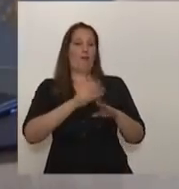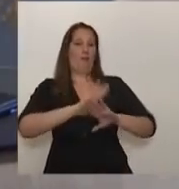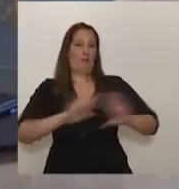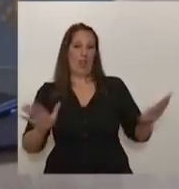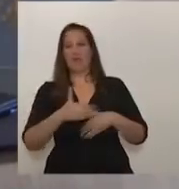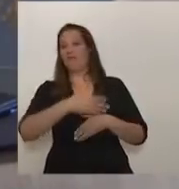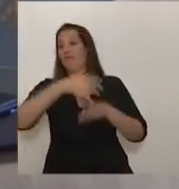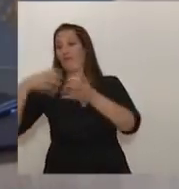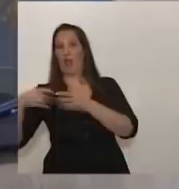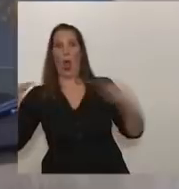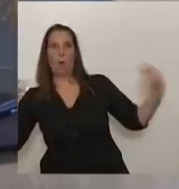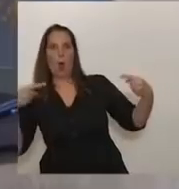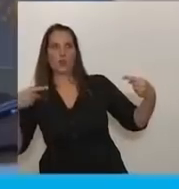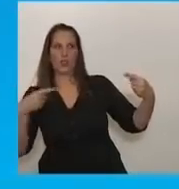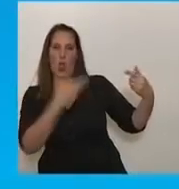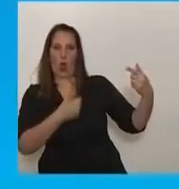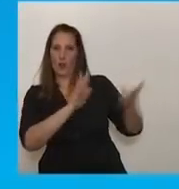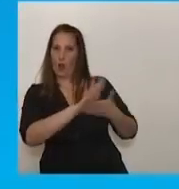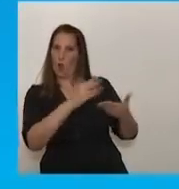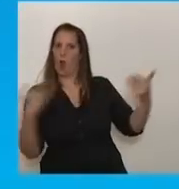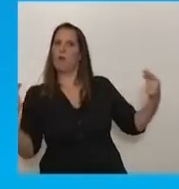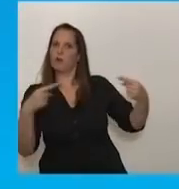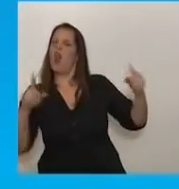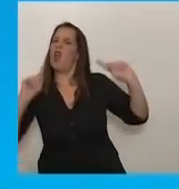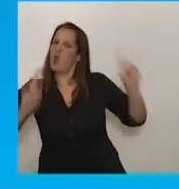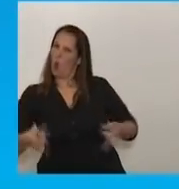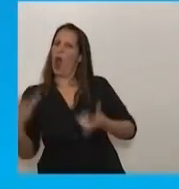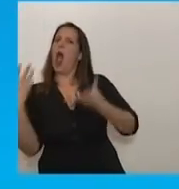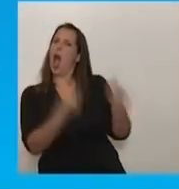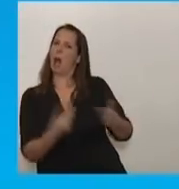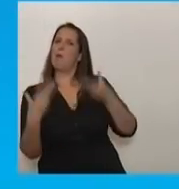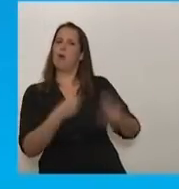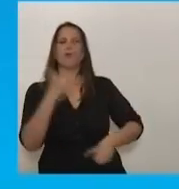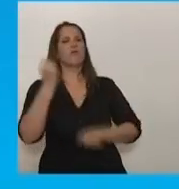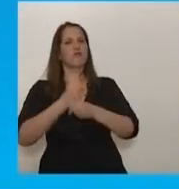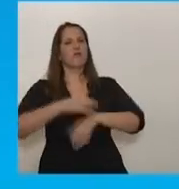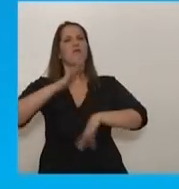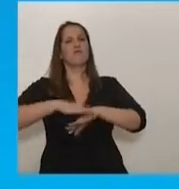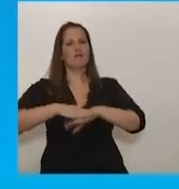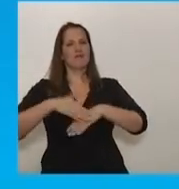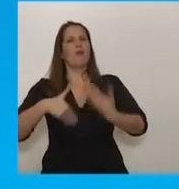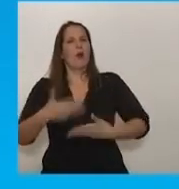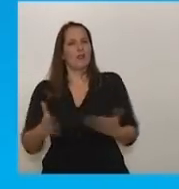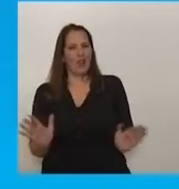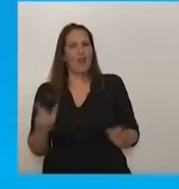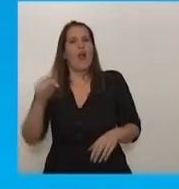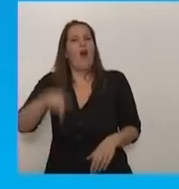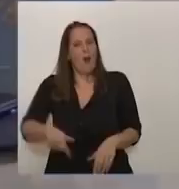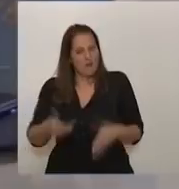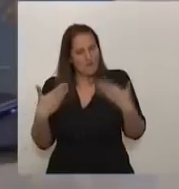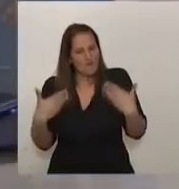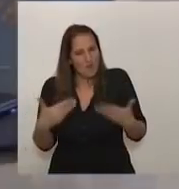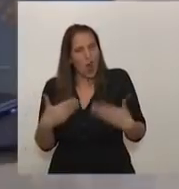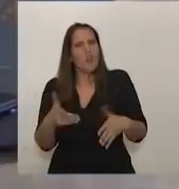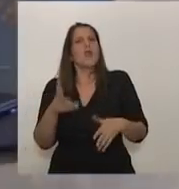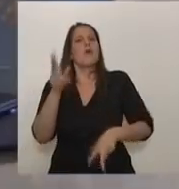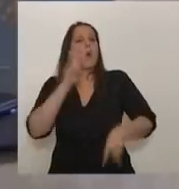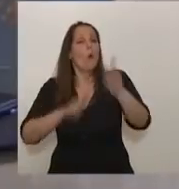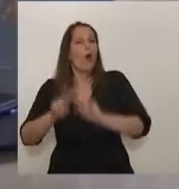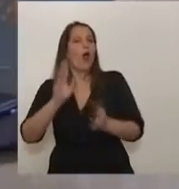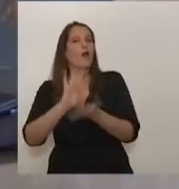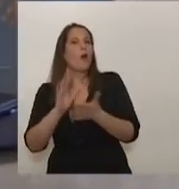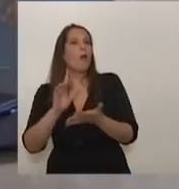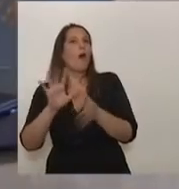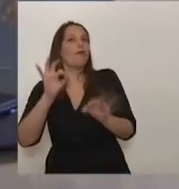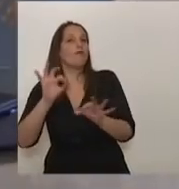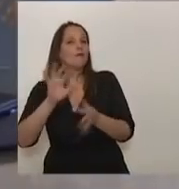manera constructiva y responsable. Hoy hay una alternativa sana de poder en la Argentina. Vamos a seguir juntos